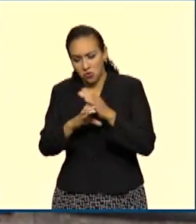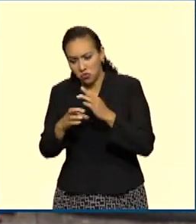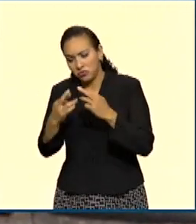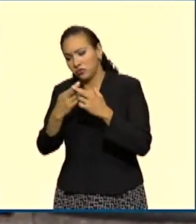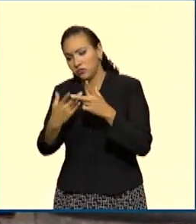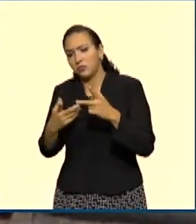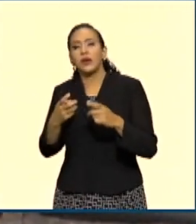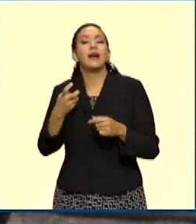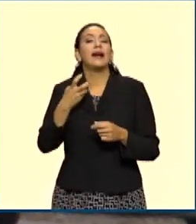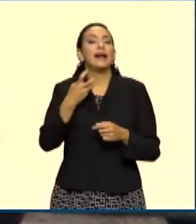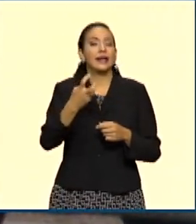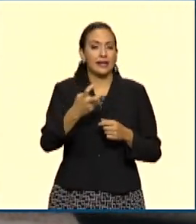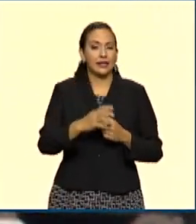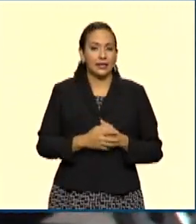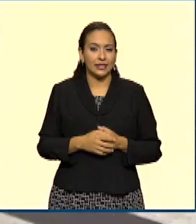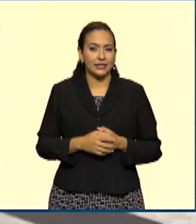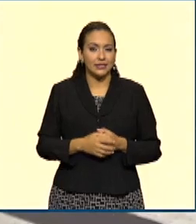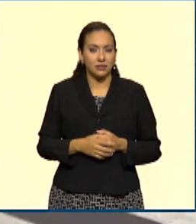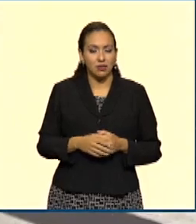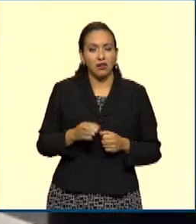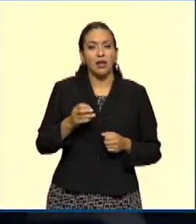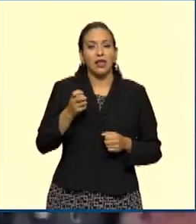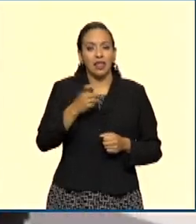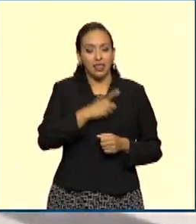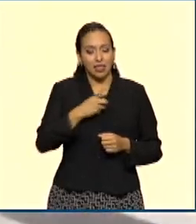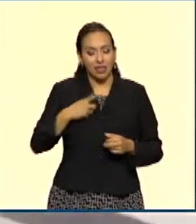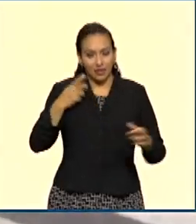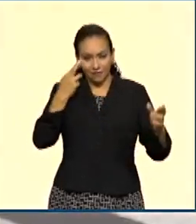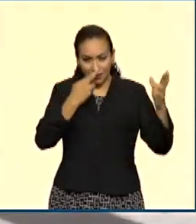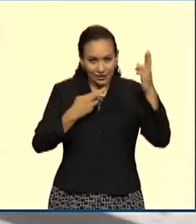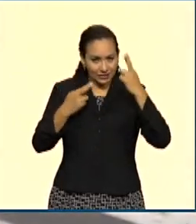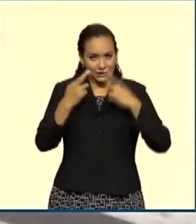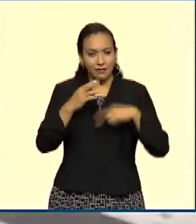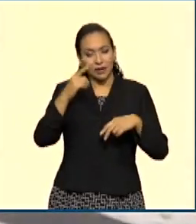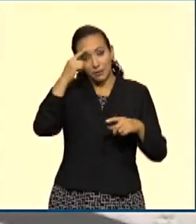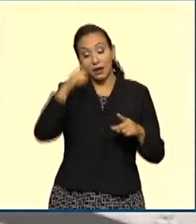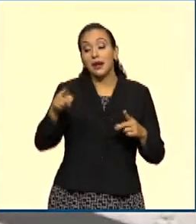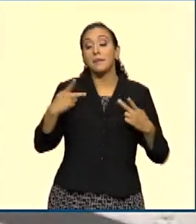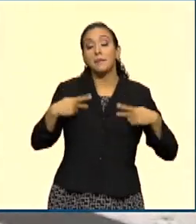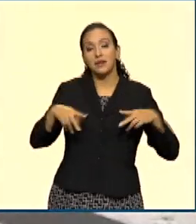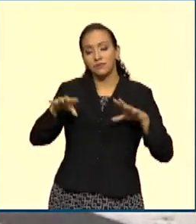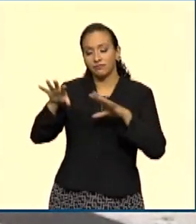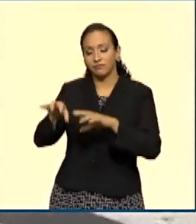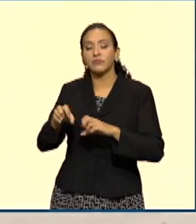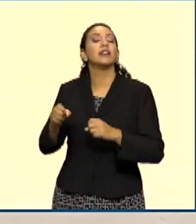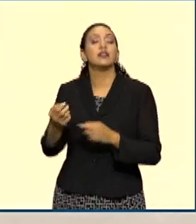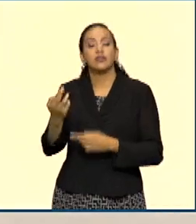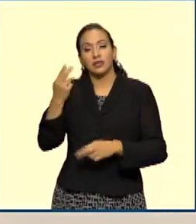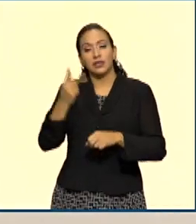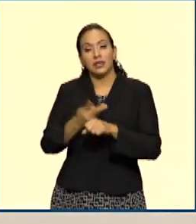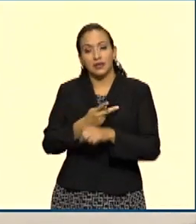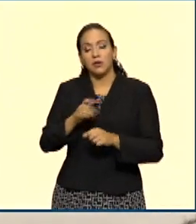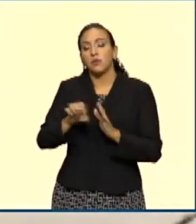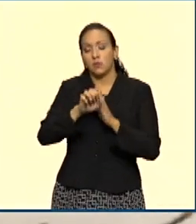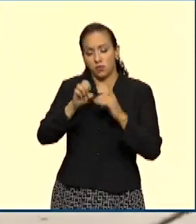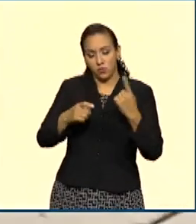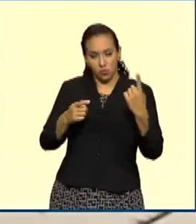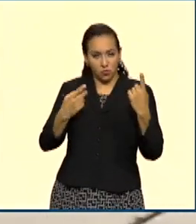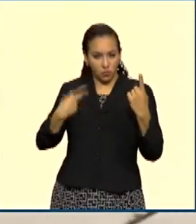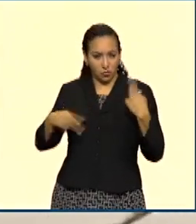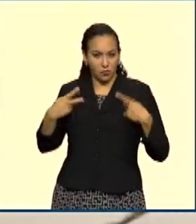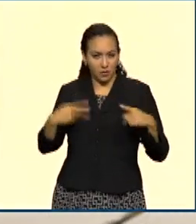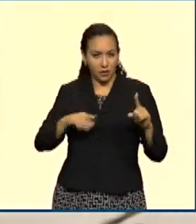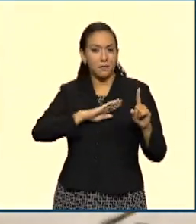sido excluido de los que fueron materia de condena. Lo anterior al analizar el caso de una persona